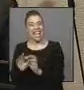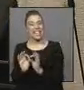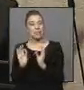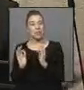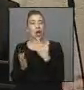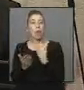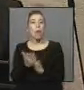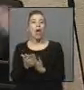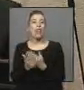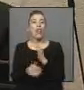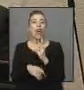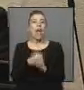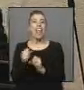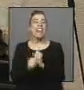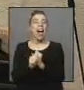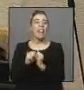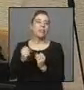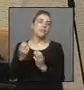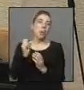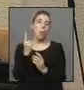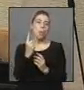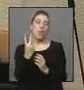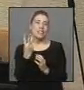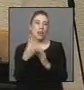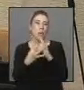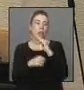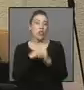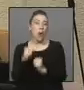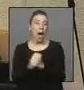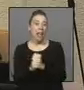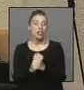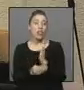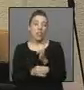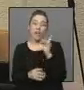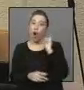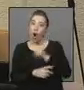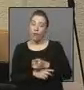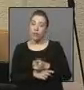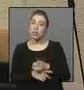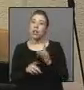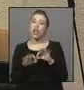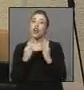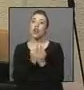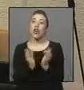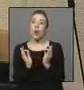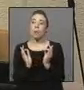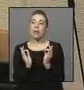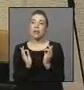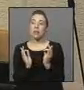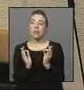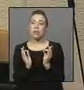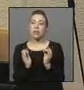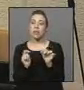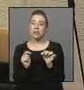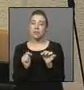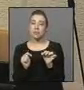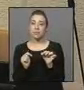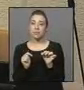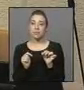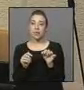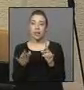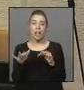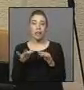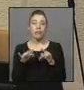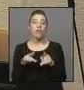tienen edades menores, es completamente incidente en